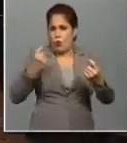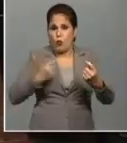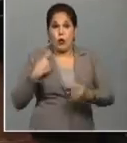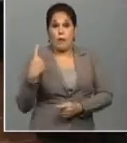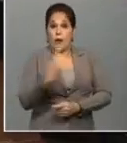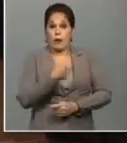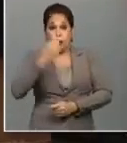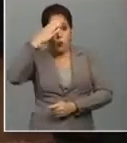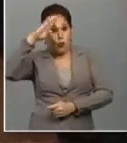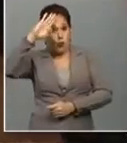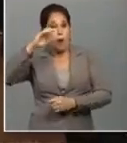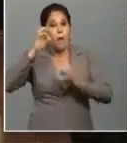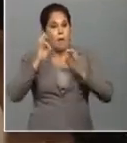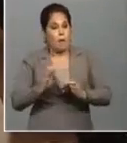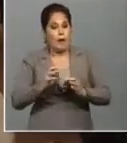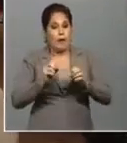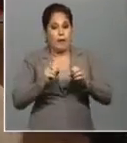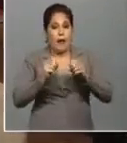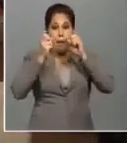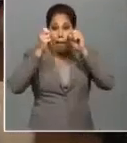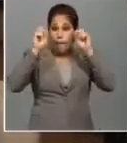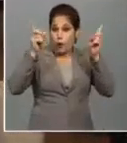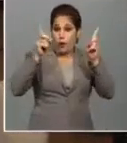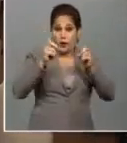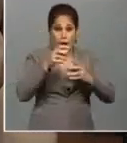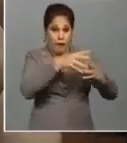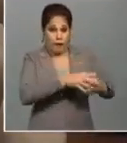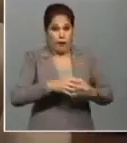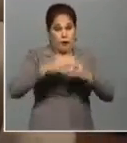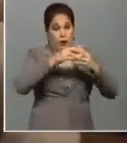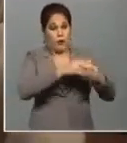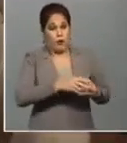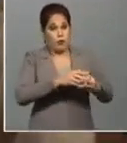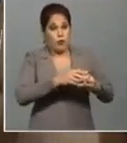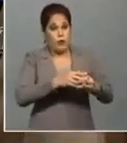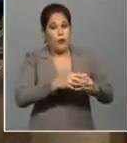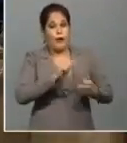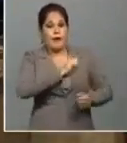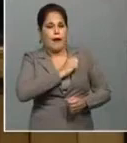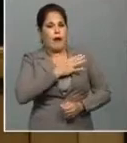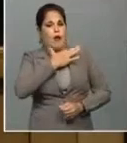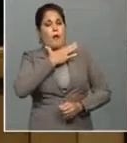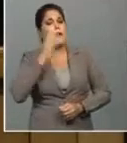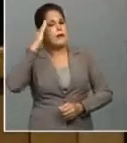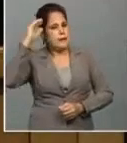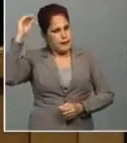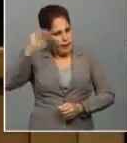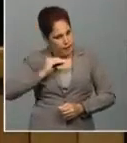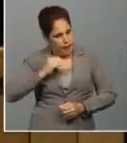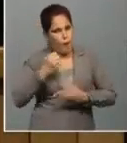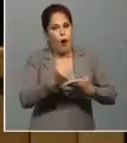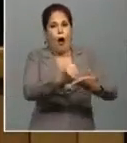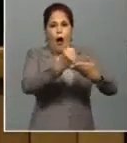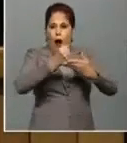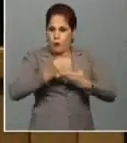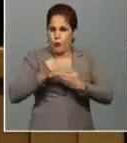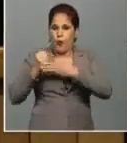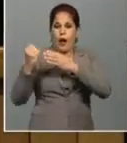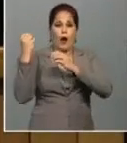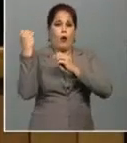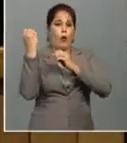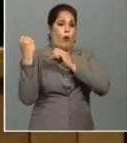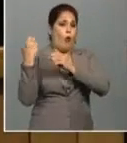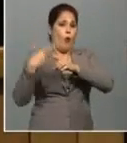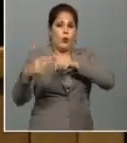mientras permanezca vigente esa política despiadada y genocida sabemos que contamos con el apoyo de la comunidad